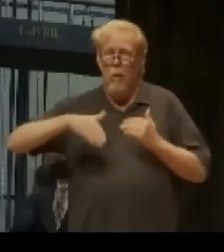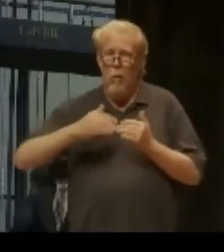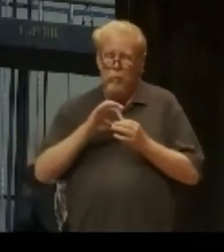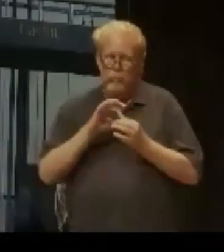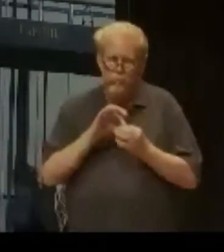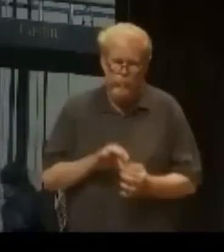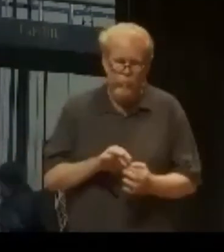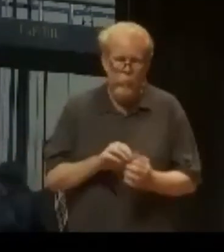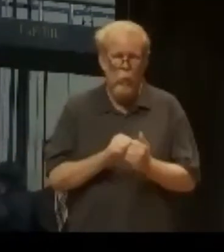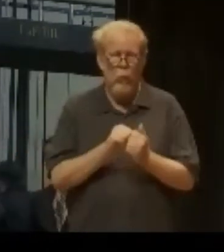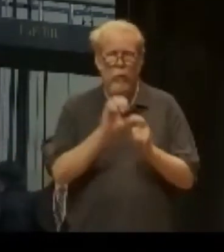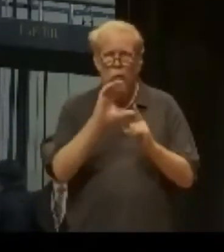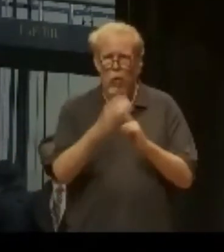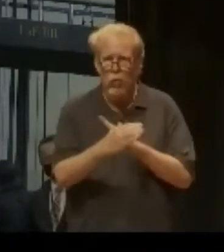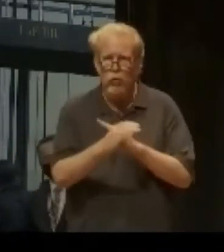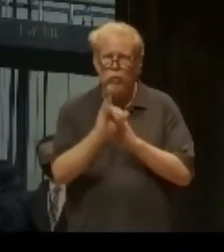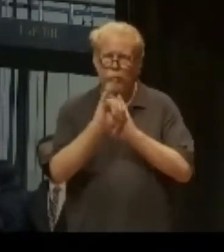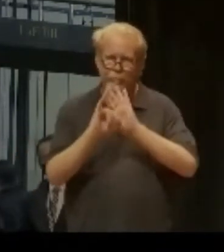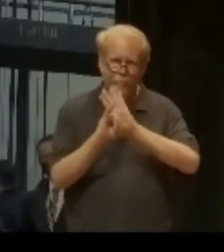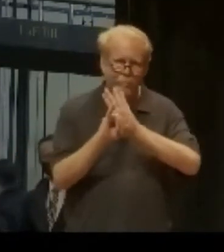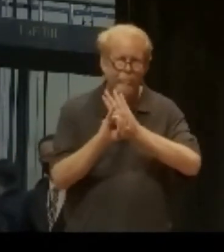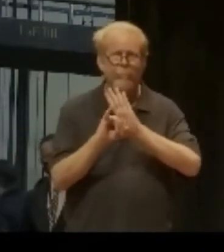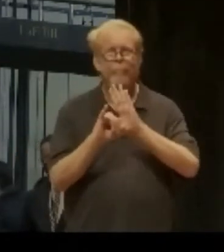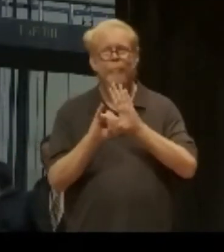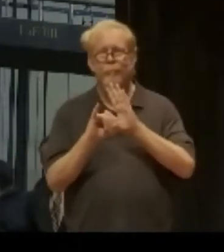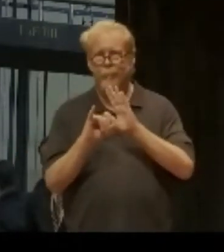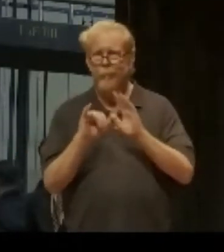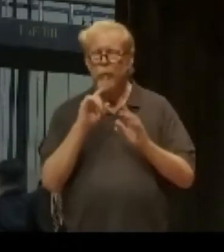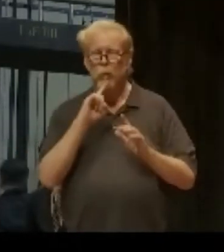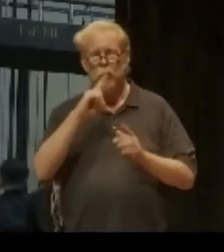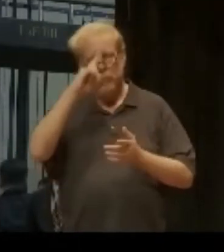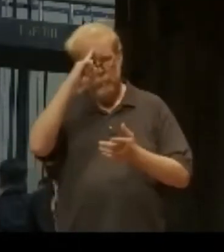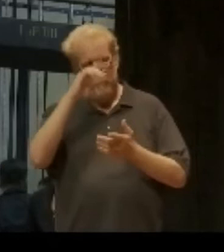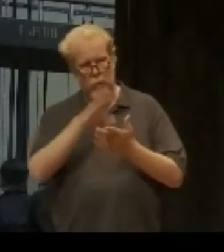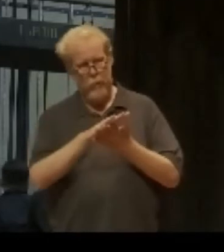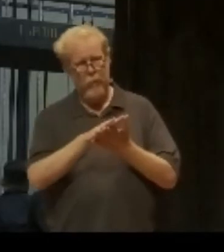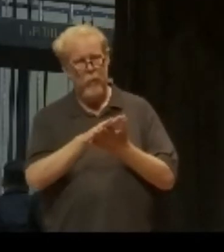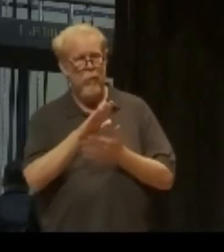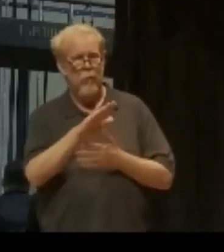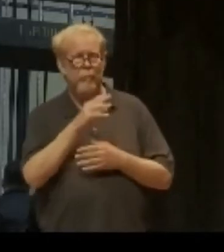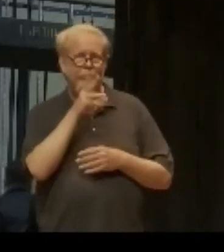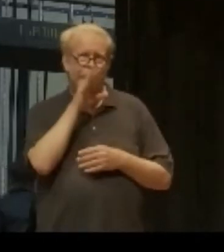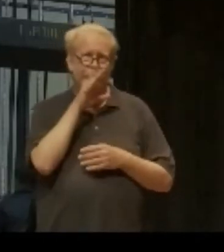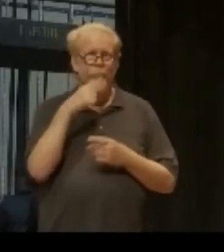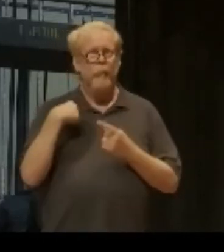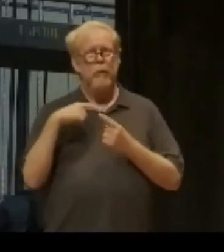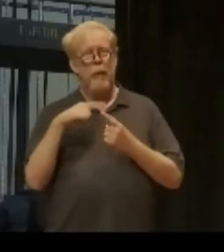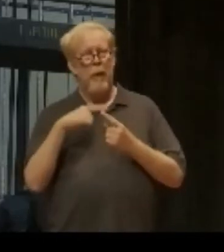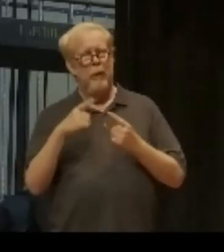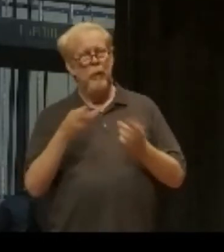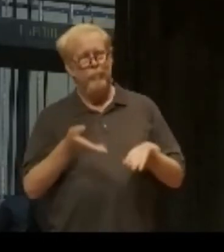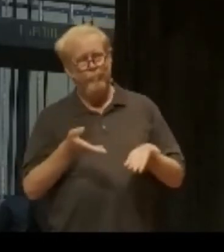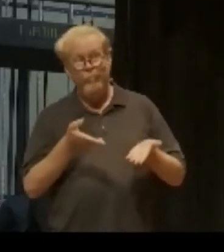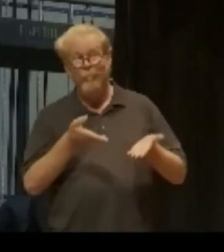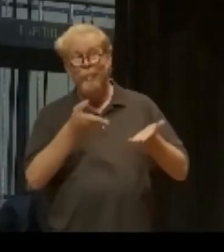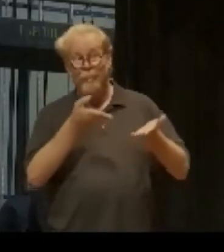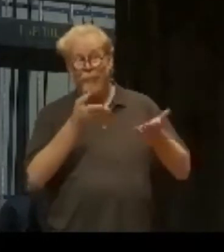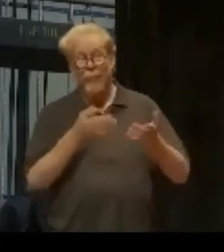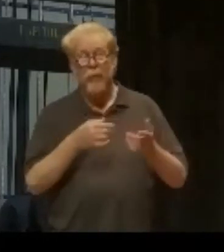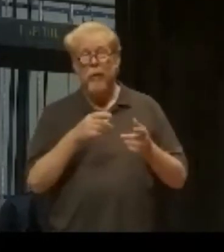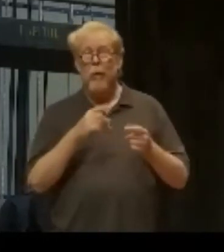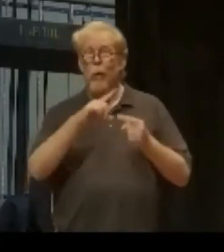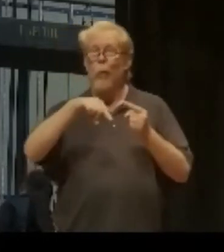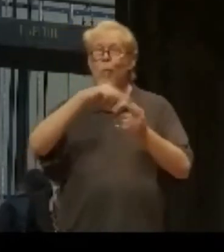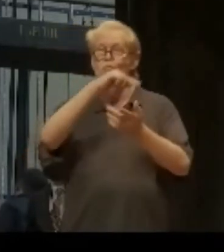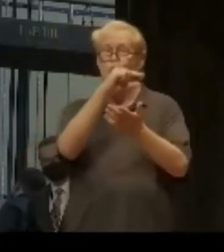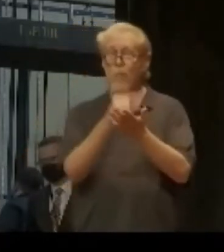están cimentados en la cultura, la identidad y en incrementar el conocimiento del idioma español a nuestros